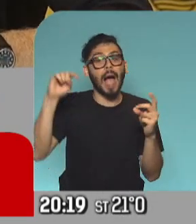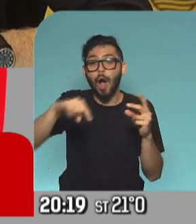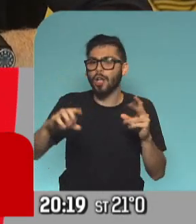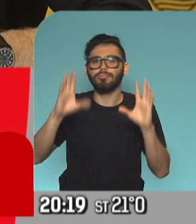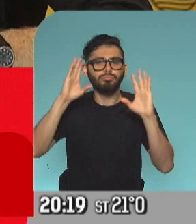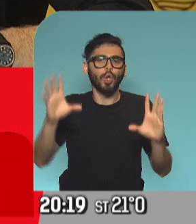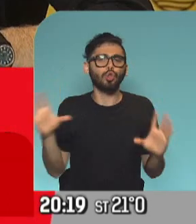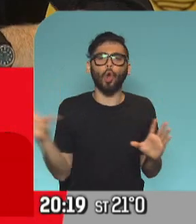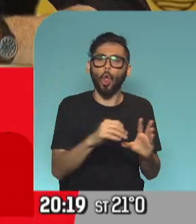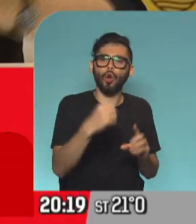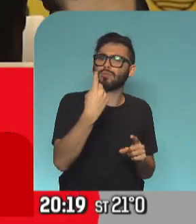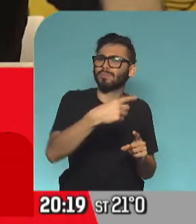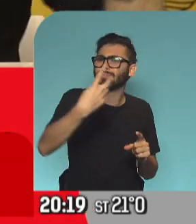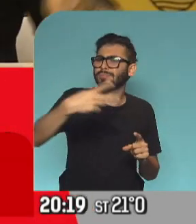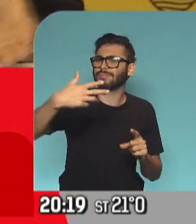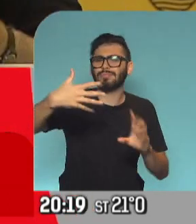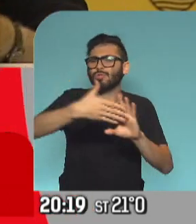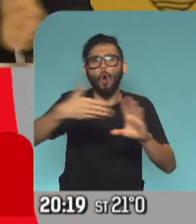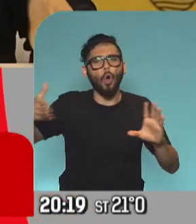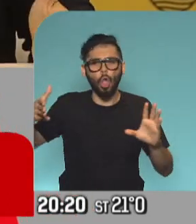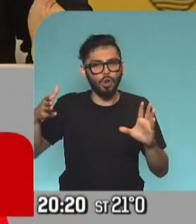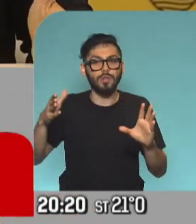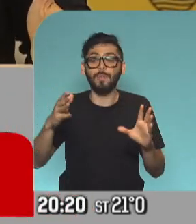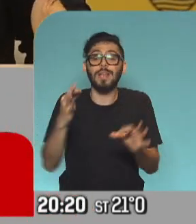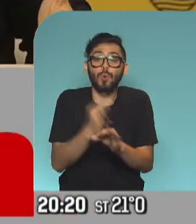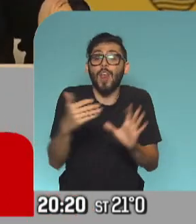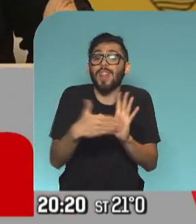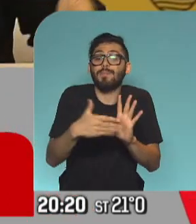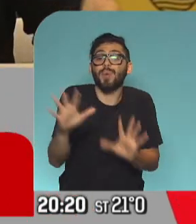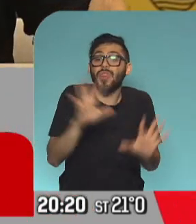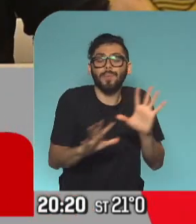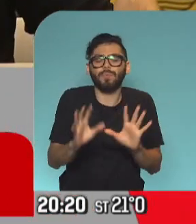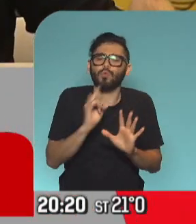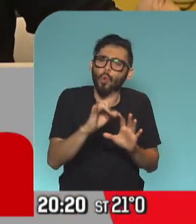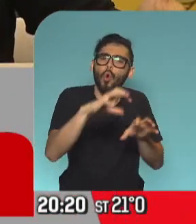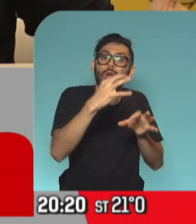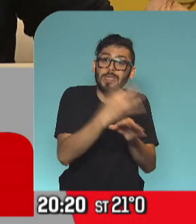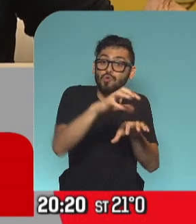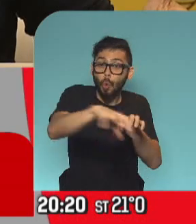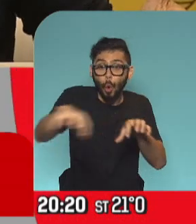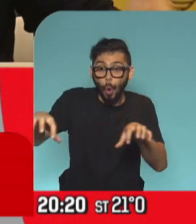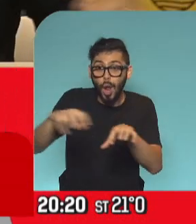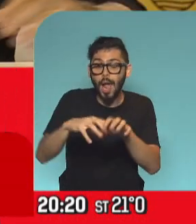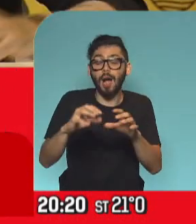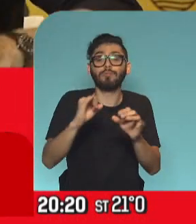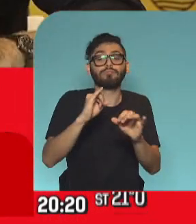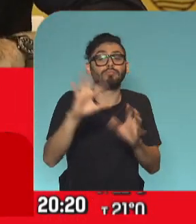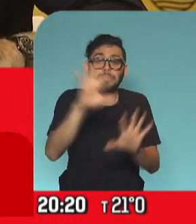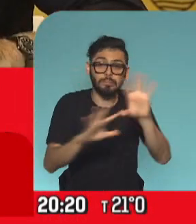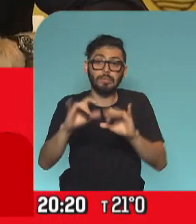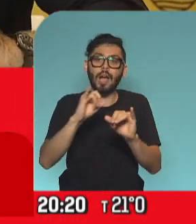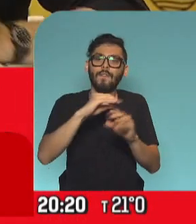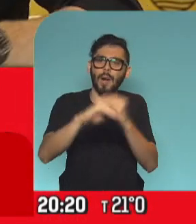demás años de la secundaria, en la medida que se pueda. Cada escuela lo tiene que comunicar a las familias y